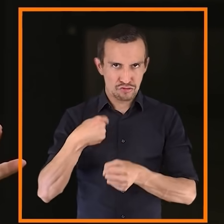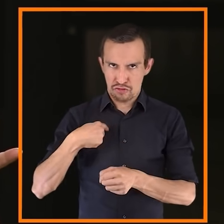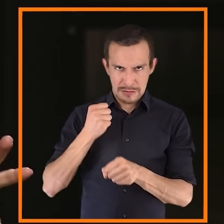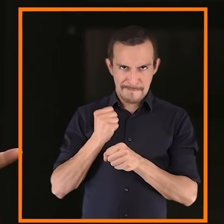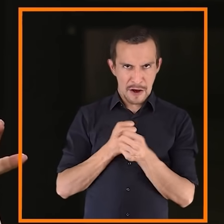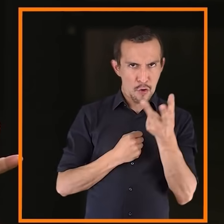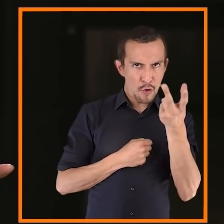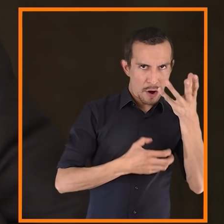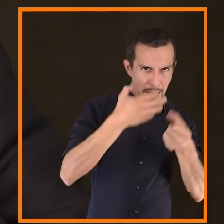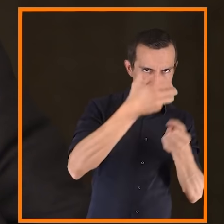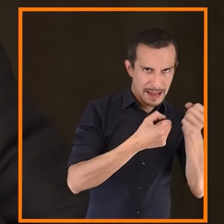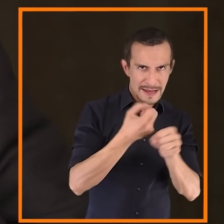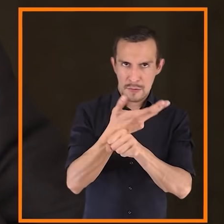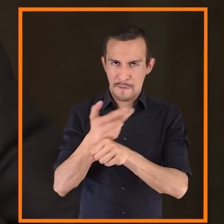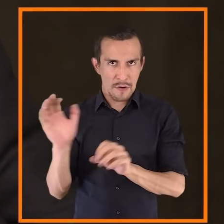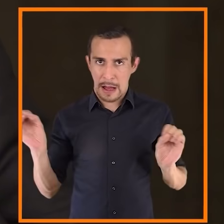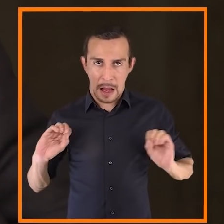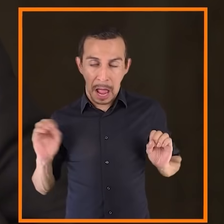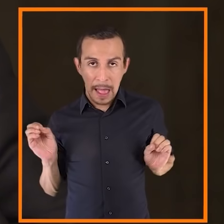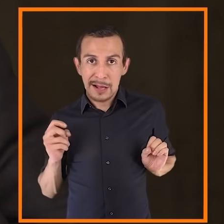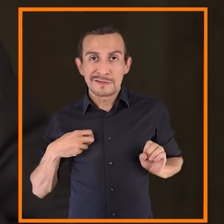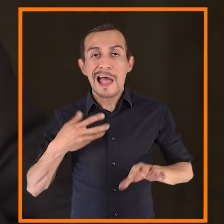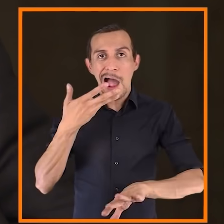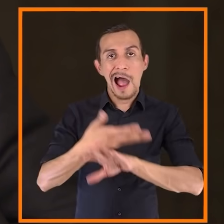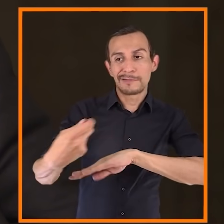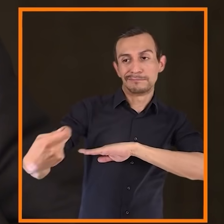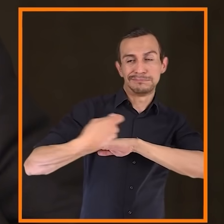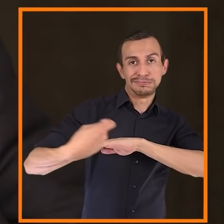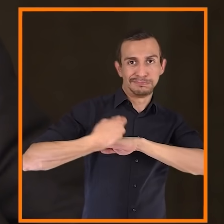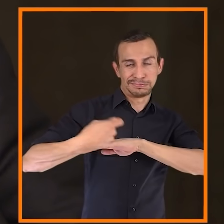huevo ni la lactosa, así que también tengo clientes